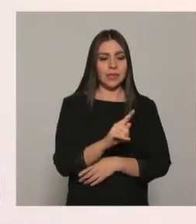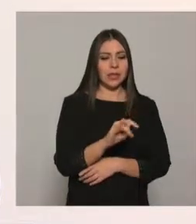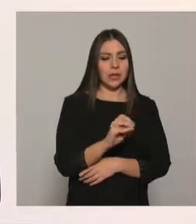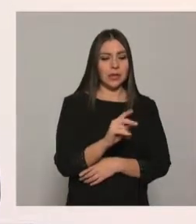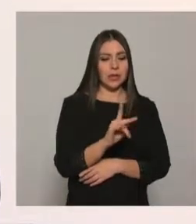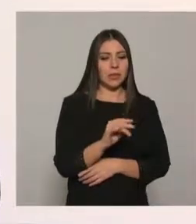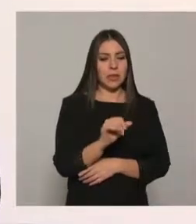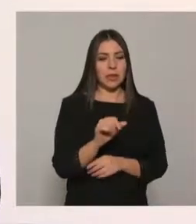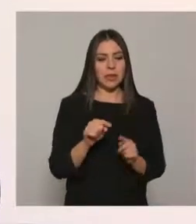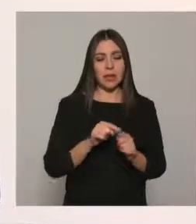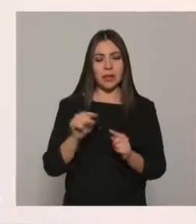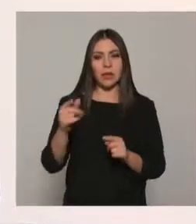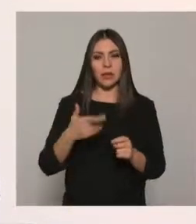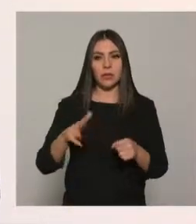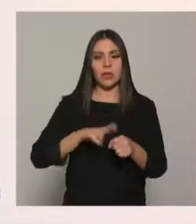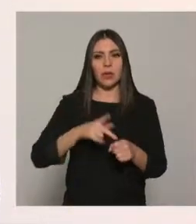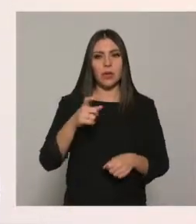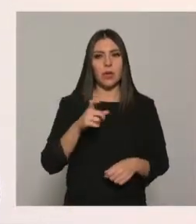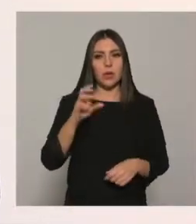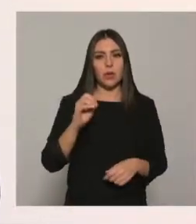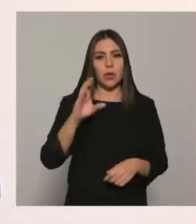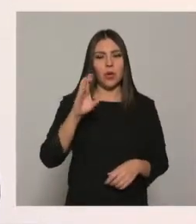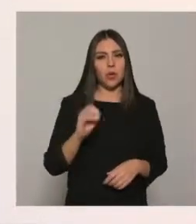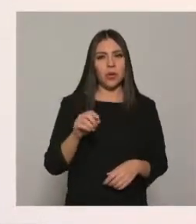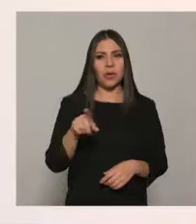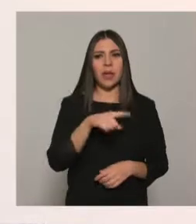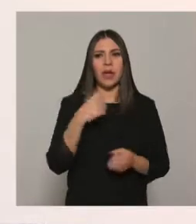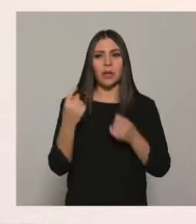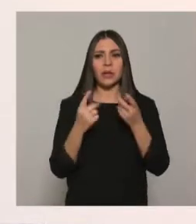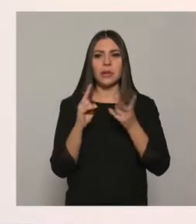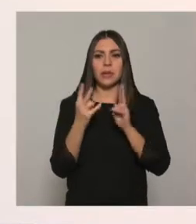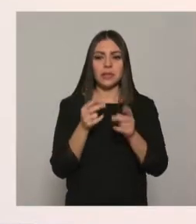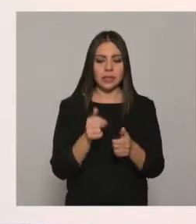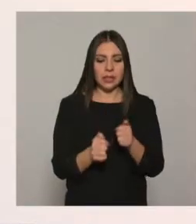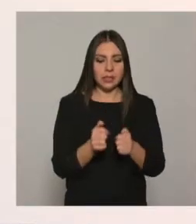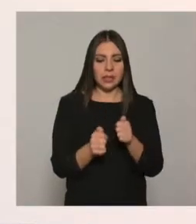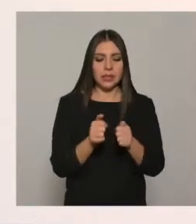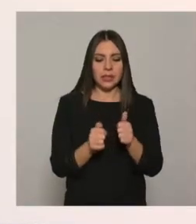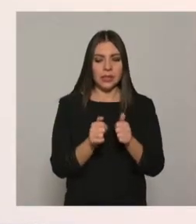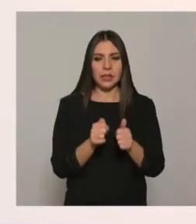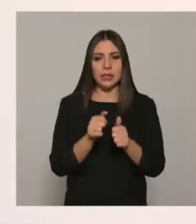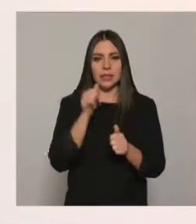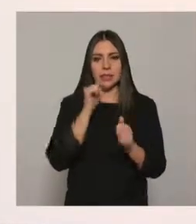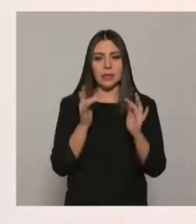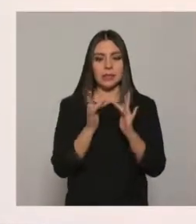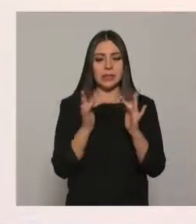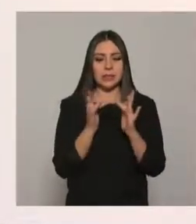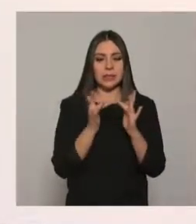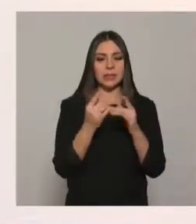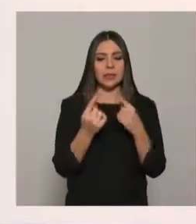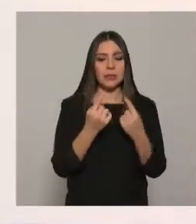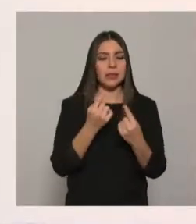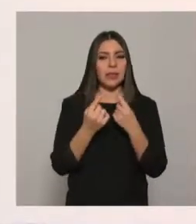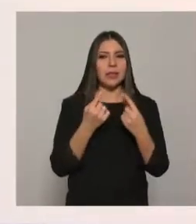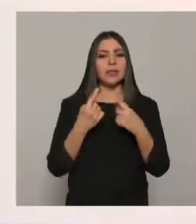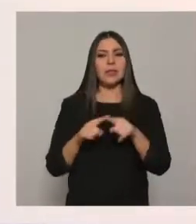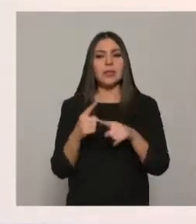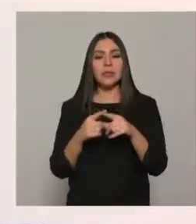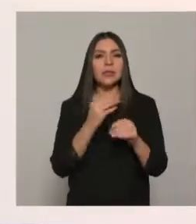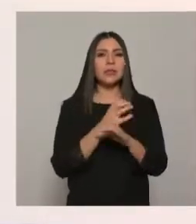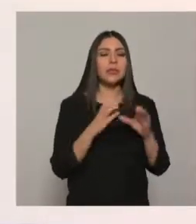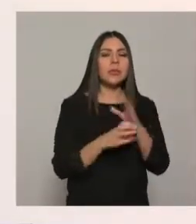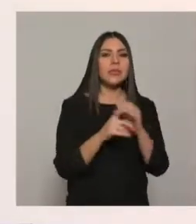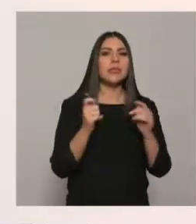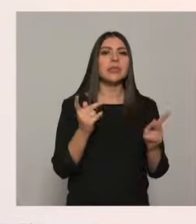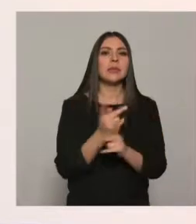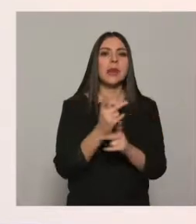Joco, justamente los vecinos están en un chat y constantemente se están comunicando en este chat, ya sea para todo lo que ocurre